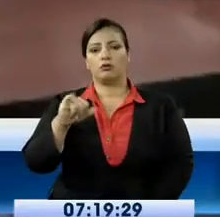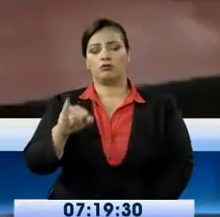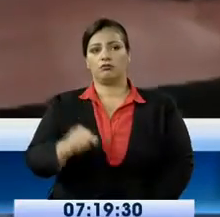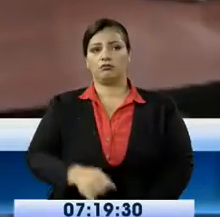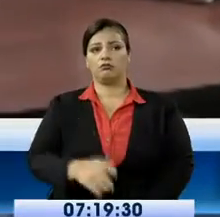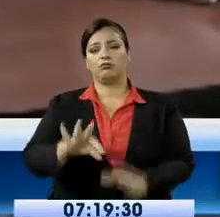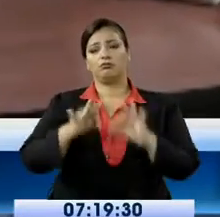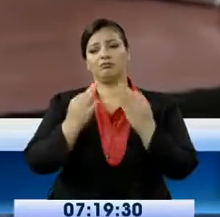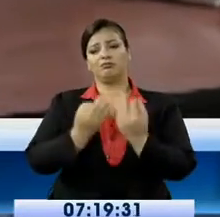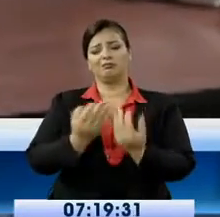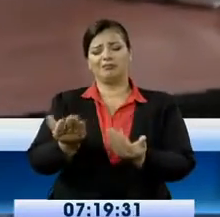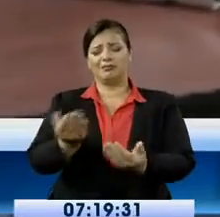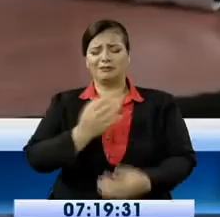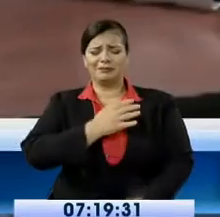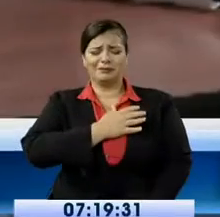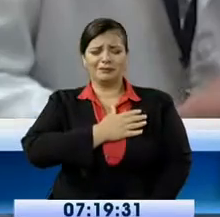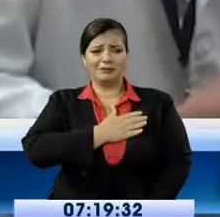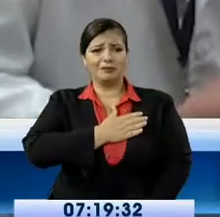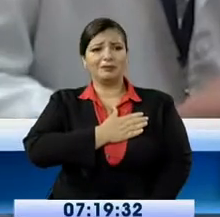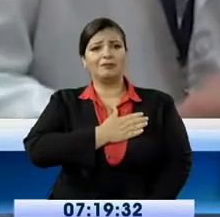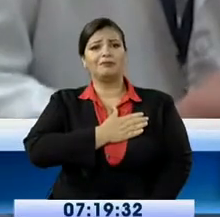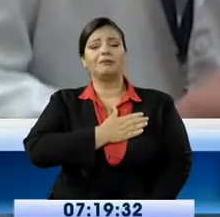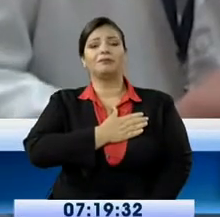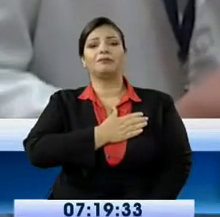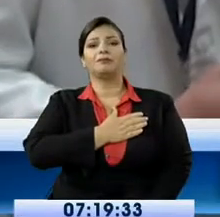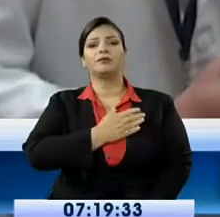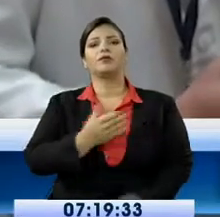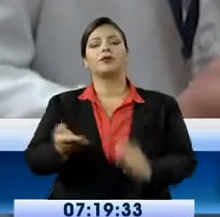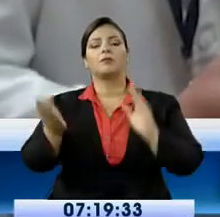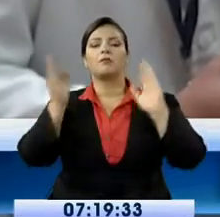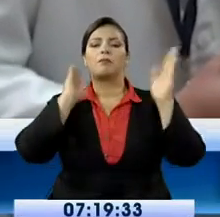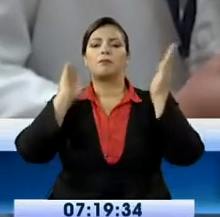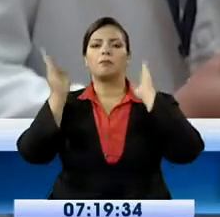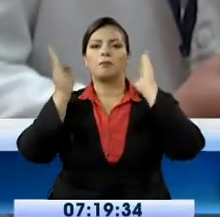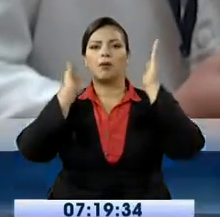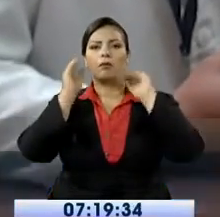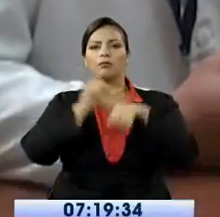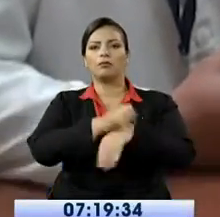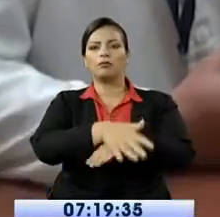intención de mejorar su apariencia física. Desde Los Ríos, informó Odette Camacho.